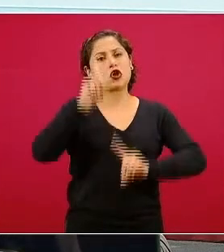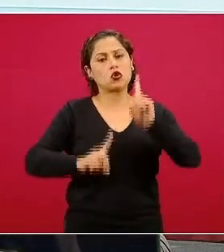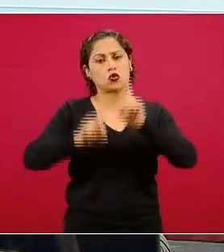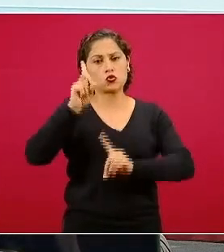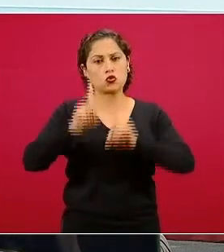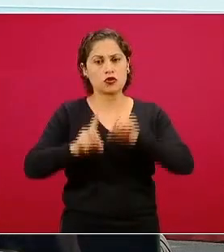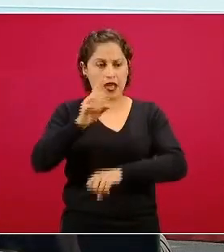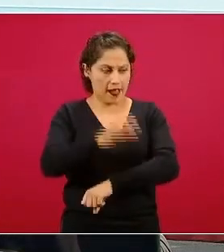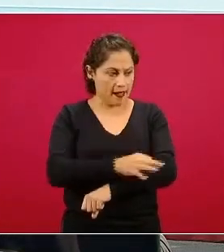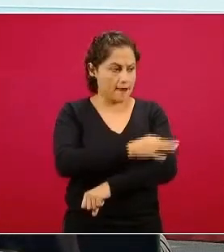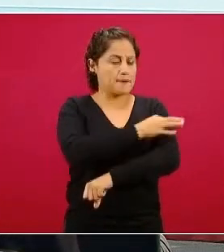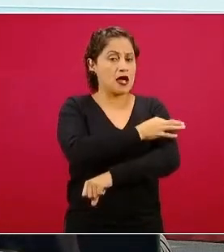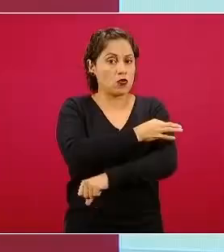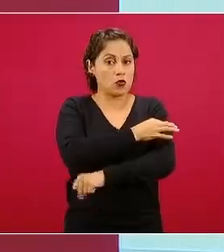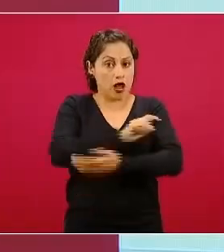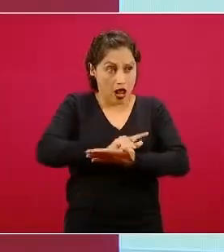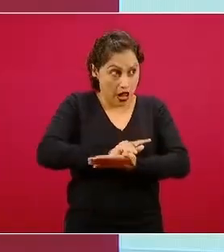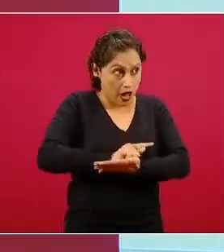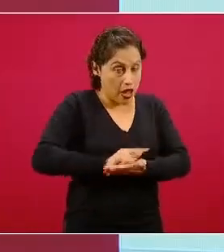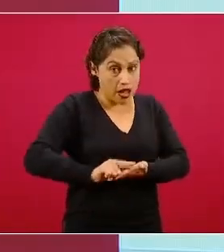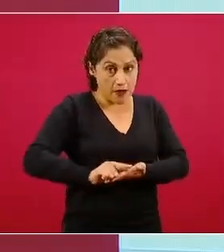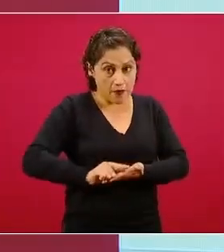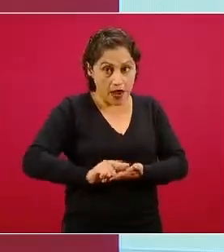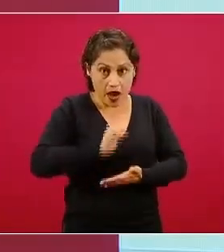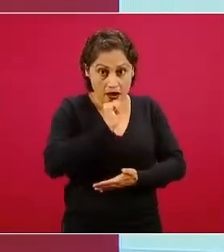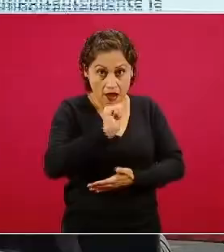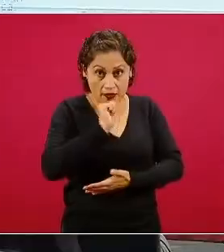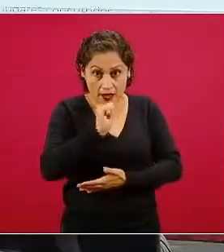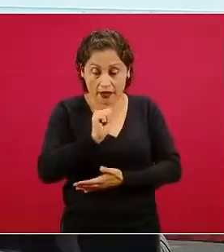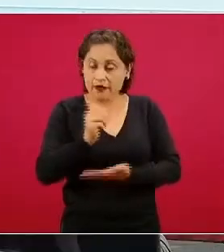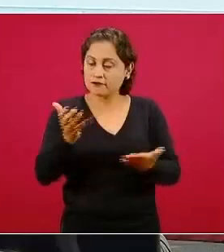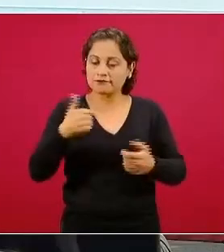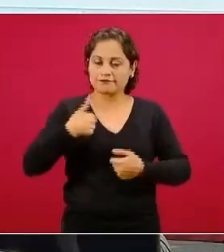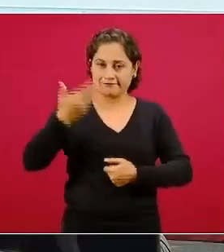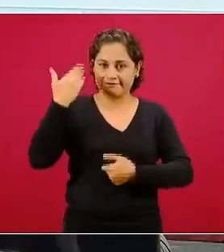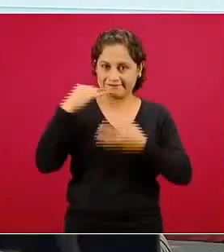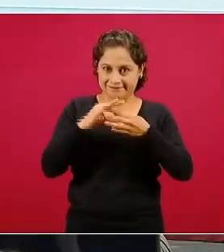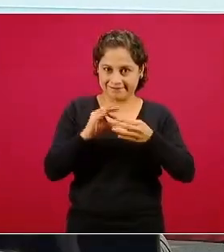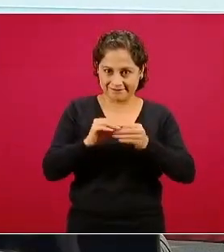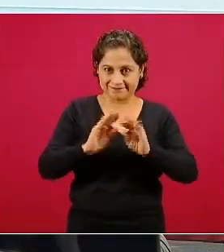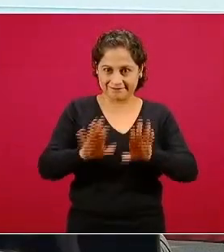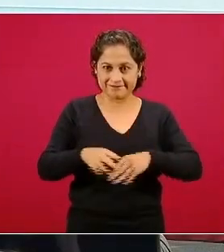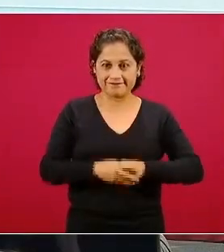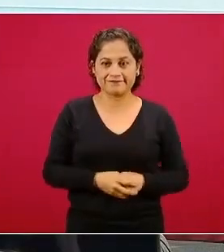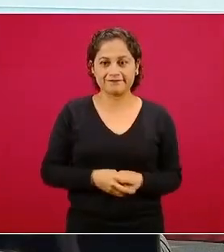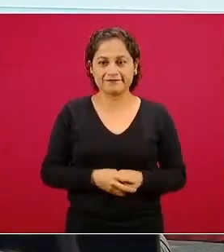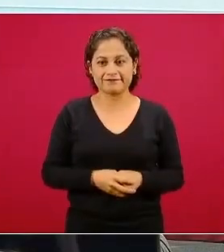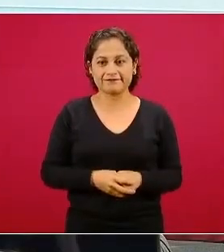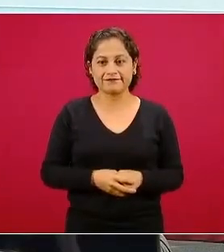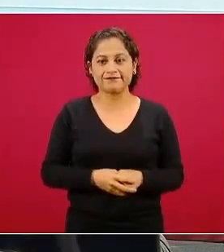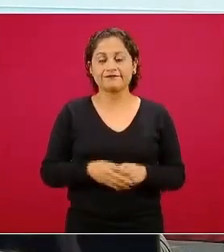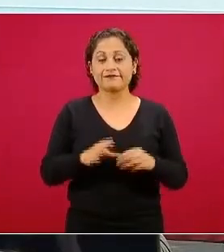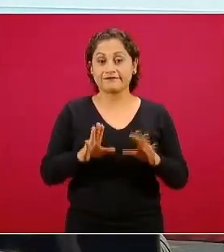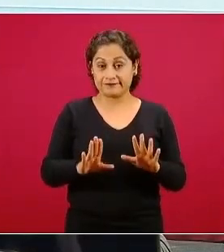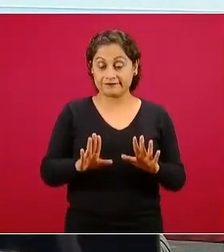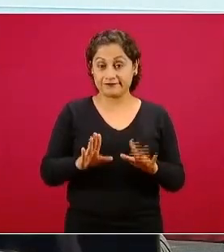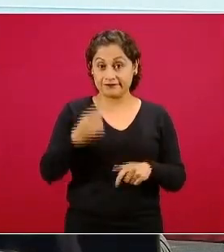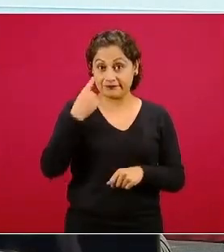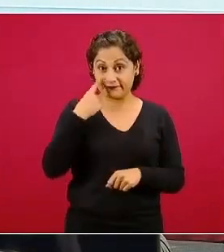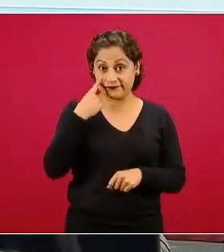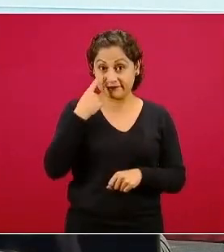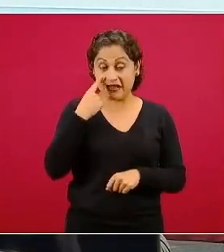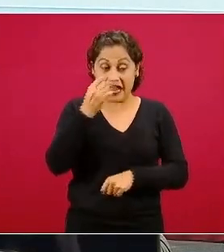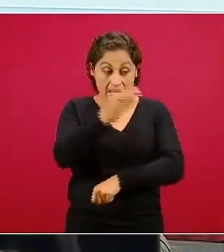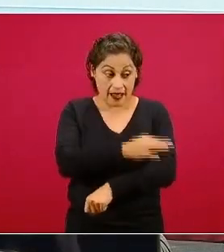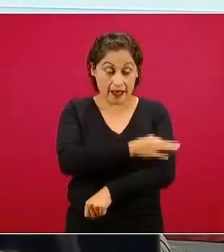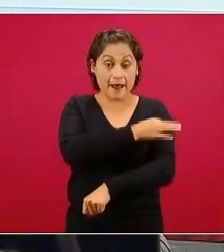los casos? Ya se los dije, ya me adelanté. ¿Me da la siguiente, por favor? Y bueno, la verdad es que no. La vacuna no es para evitar